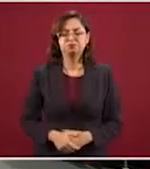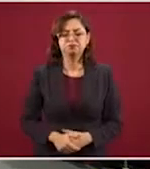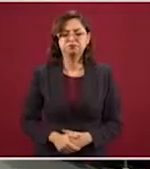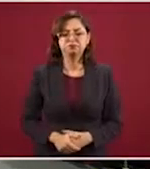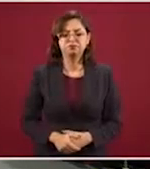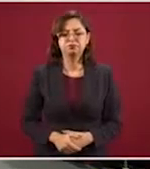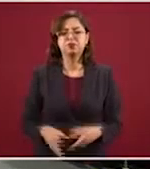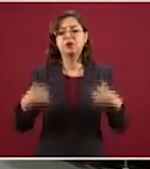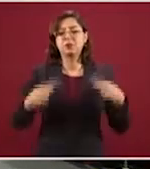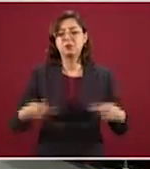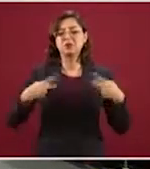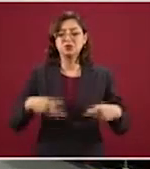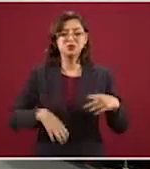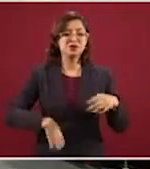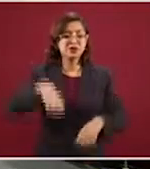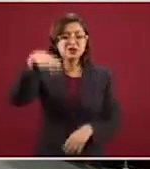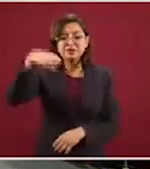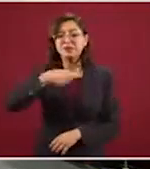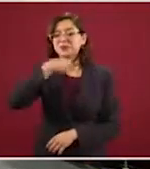gente mayor,